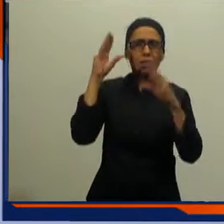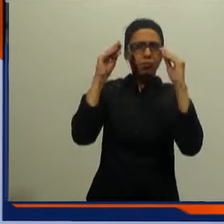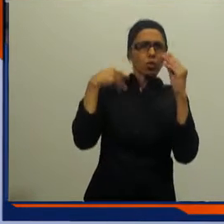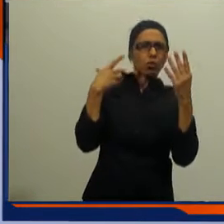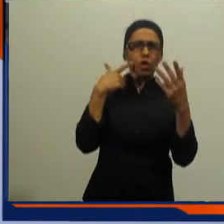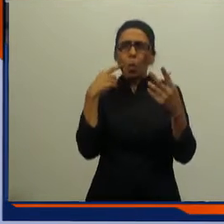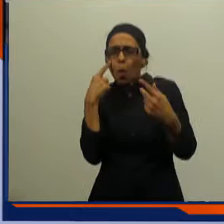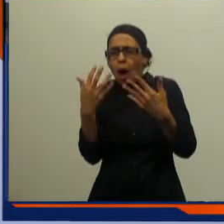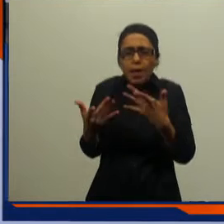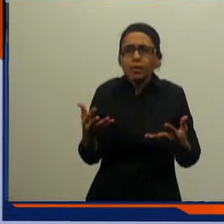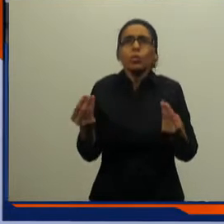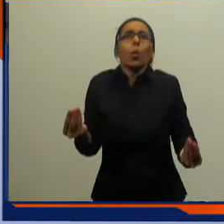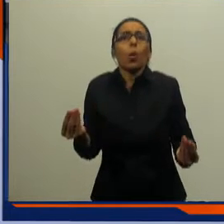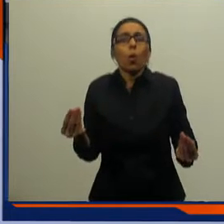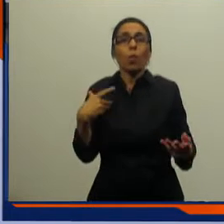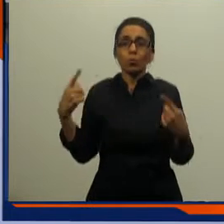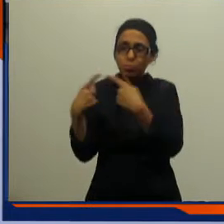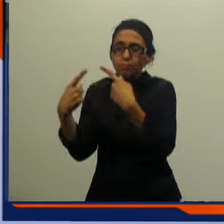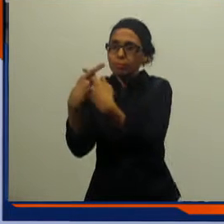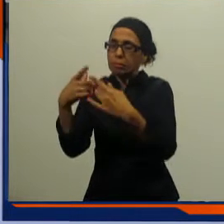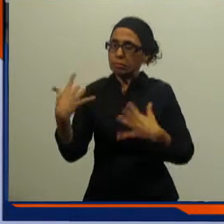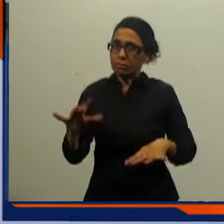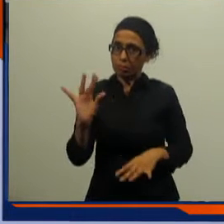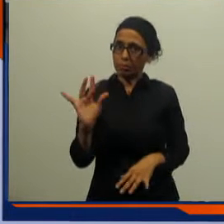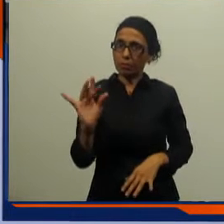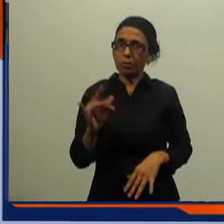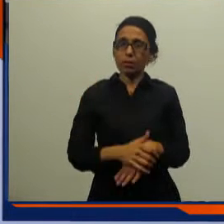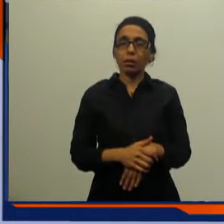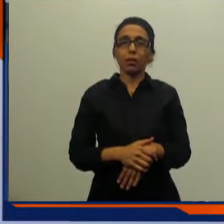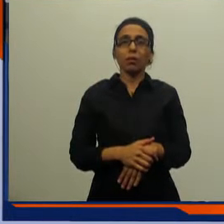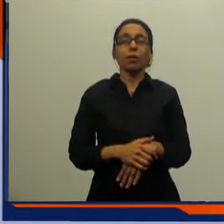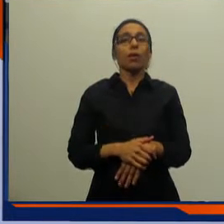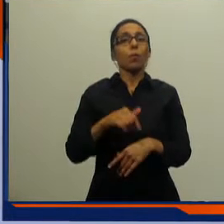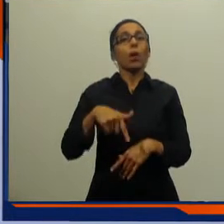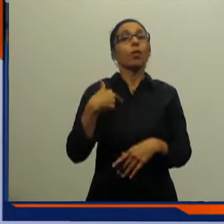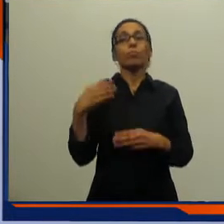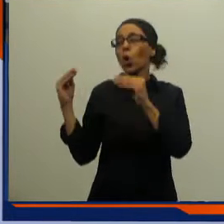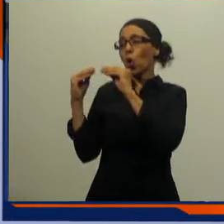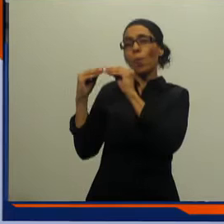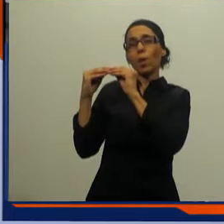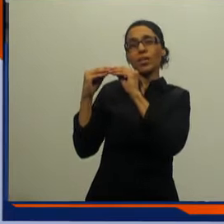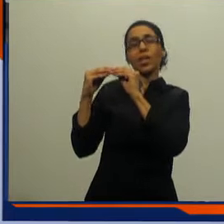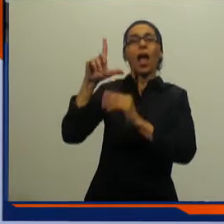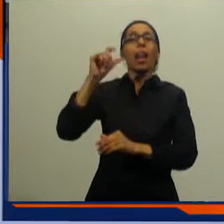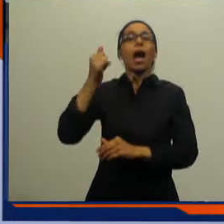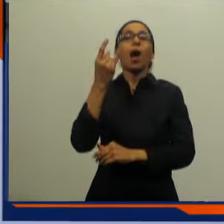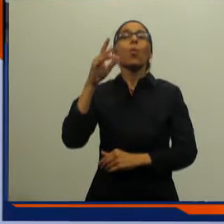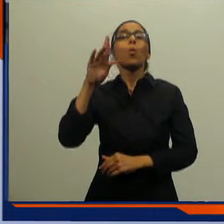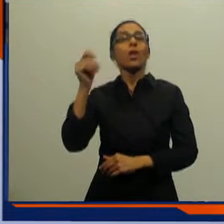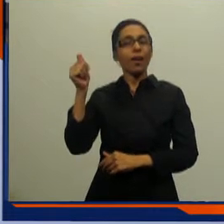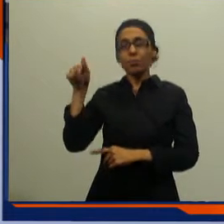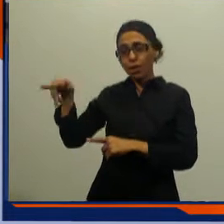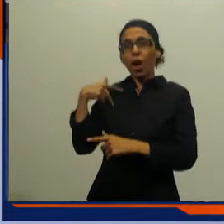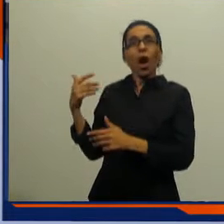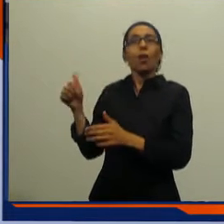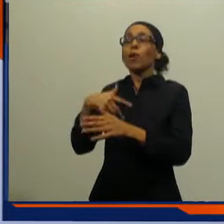de ir de menos a más, al menos en cuanto a los rivales. Bueno, y tenemos, por supuesto, un muy buen trabajo de nuestra compañera Laura Couto en Ezeiza con la partida.